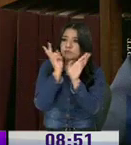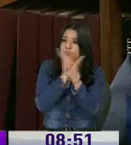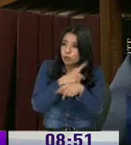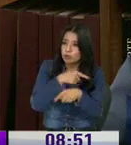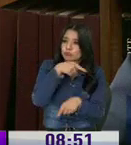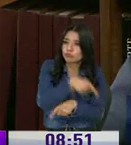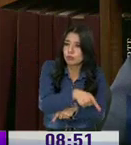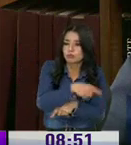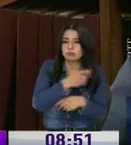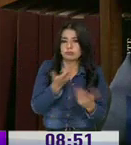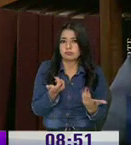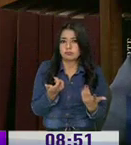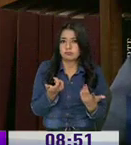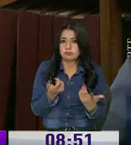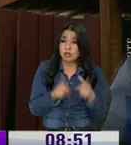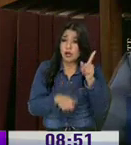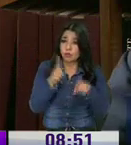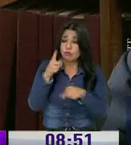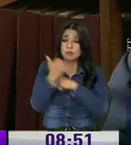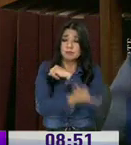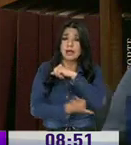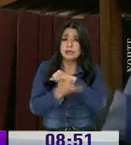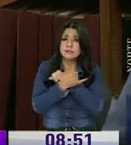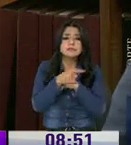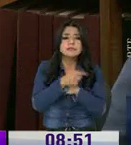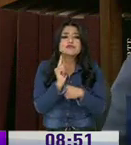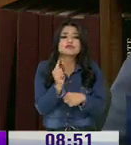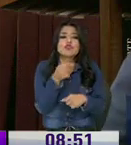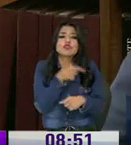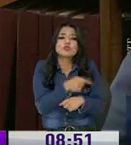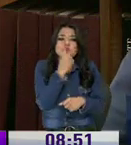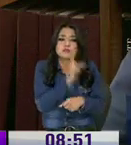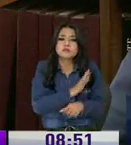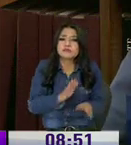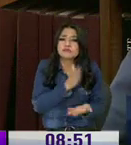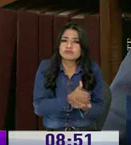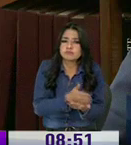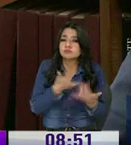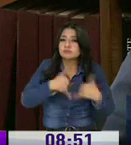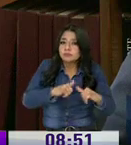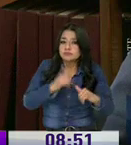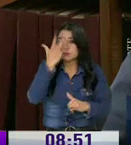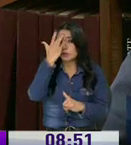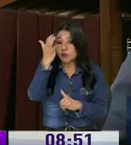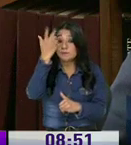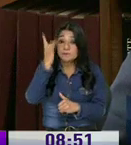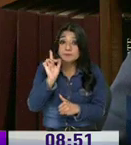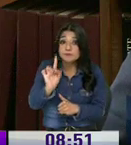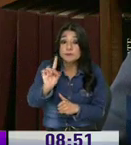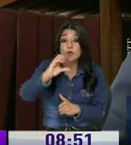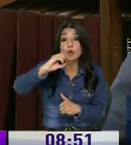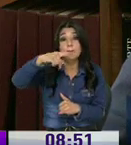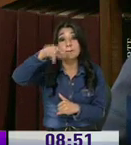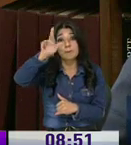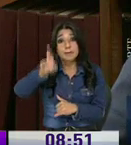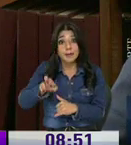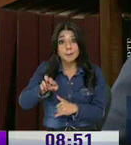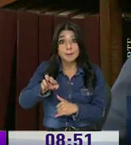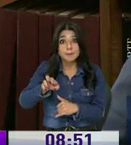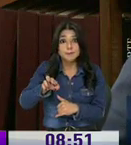Hay países de la OPEP que están con excepción. ¿Y por qué le digo eso? Porque las resoluciones de la OPEP